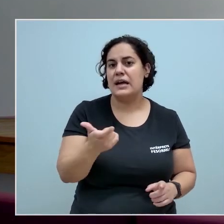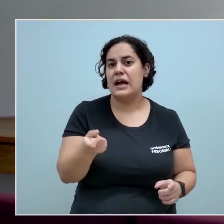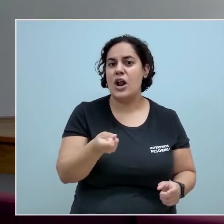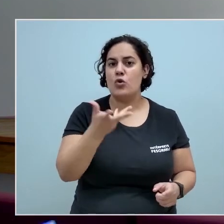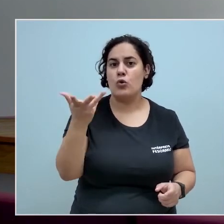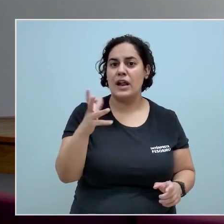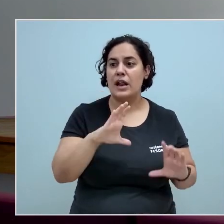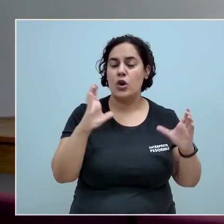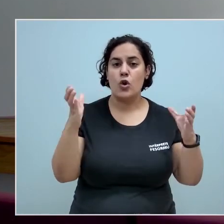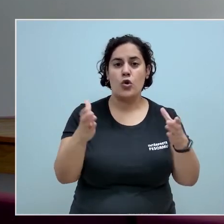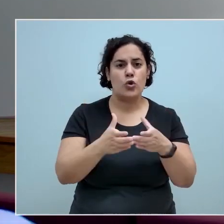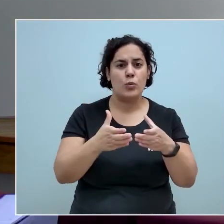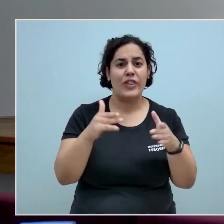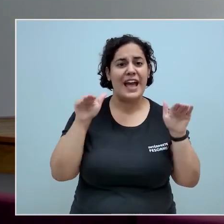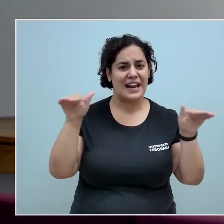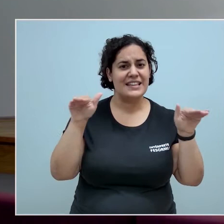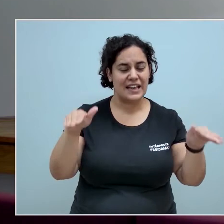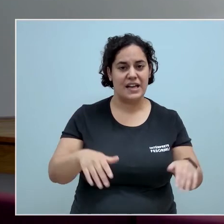en el grupo de paracaidistas de Alcantarilla.